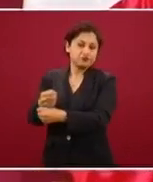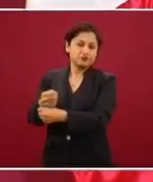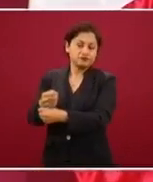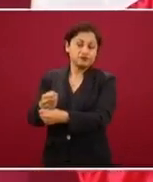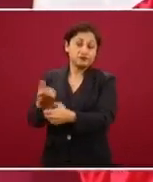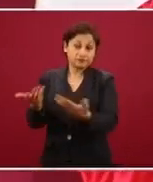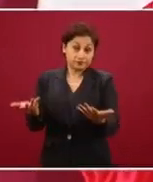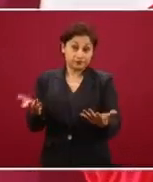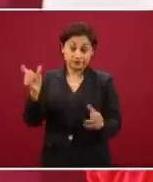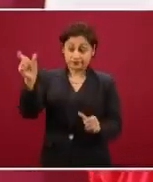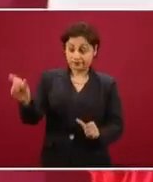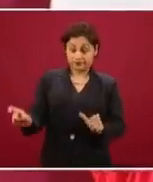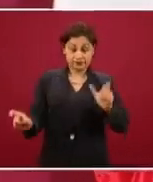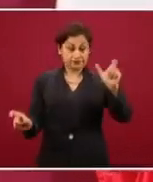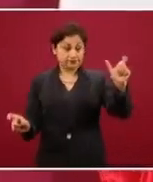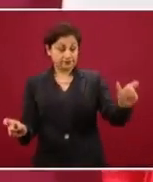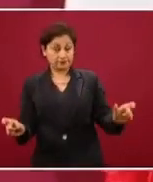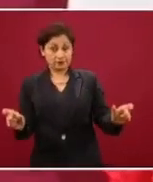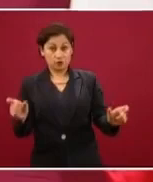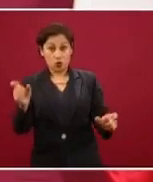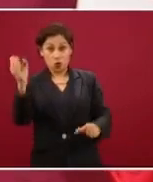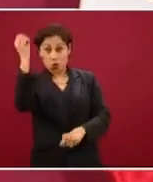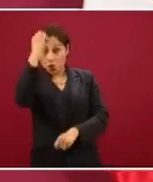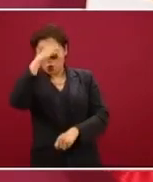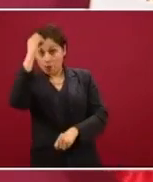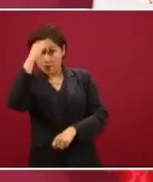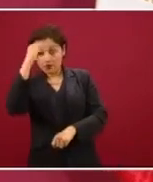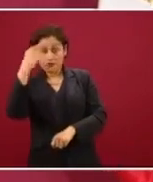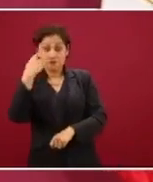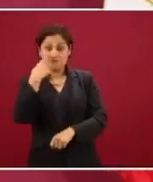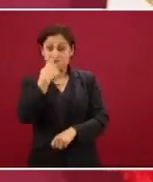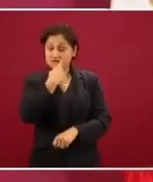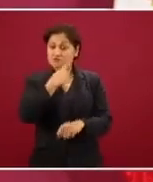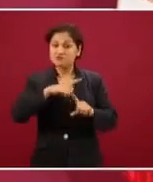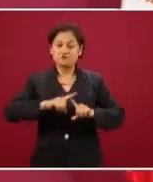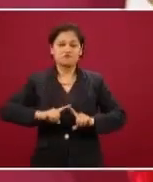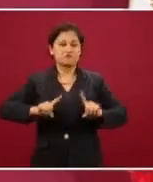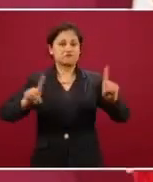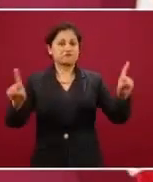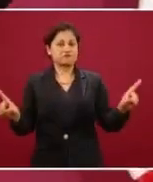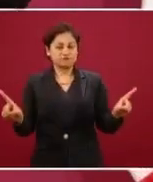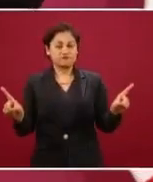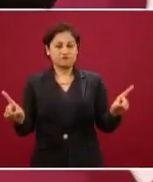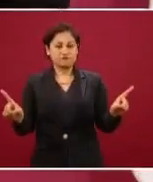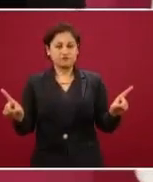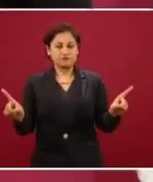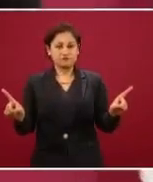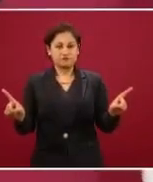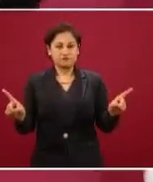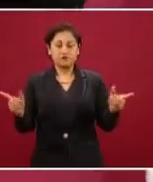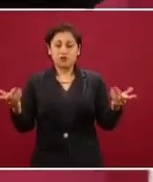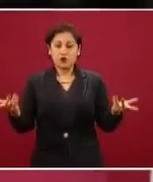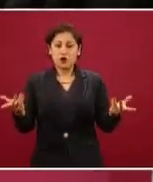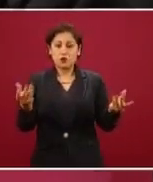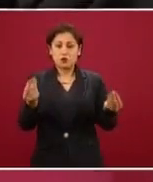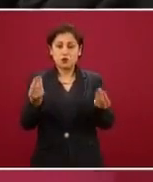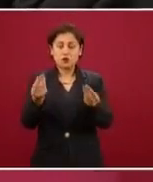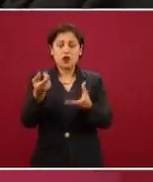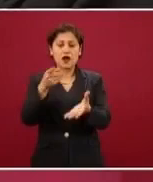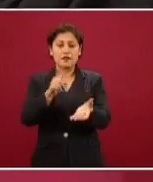Posturas distintas, o sea, y le renunciaban al presidente Juárez, todos